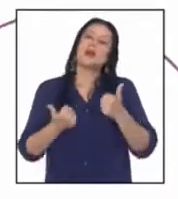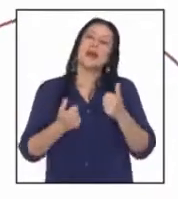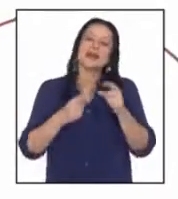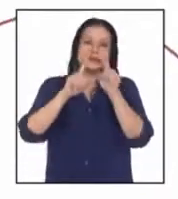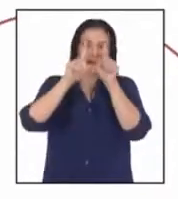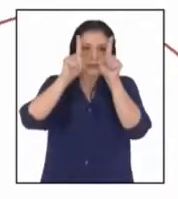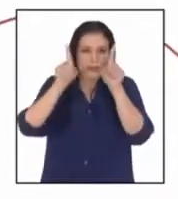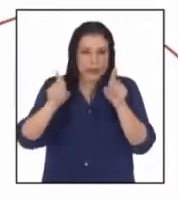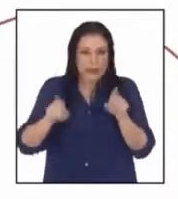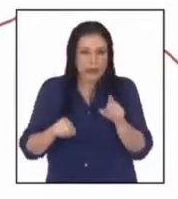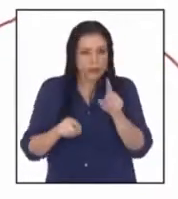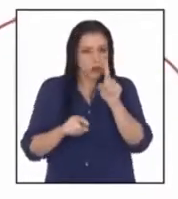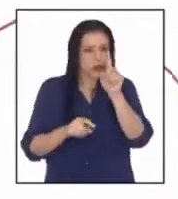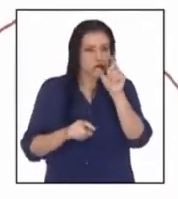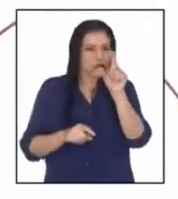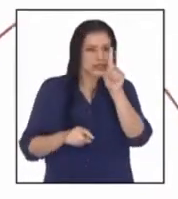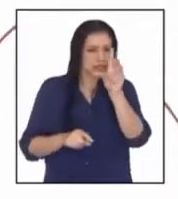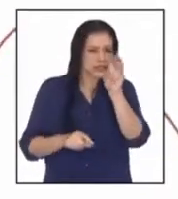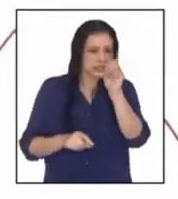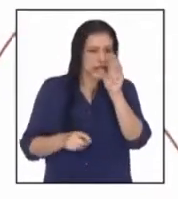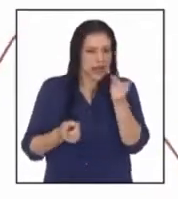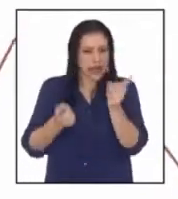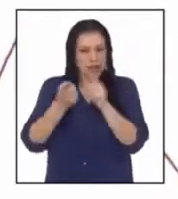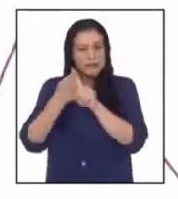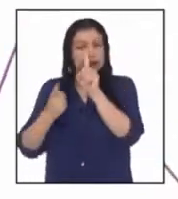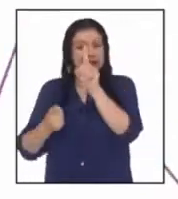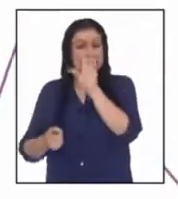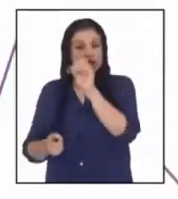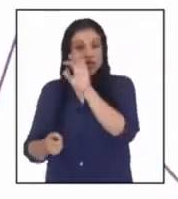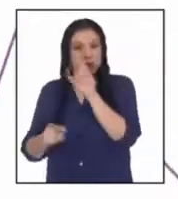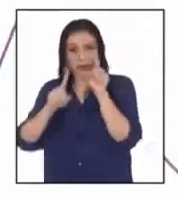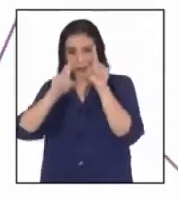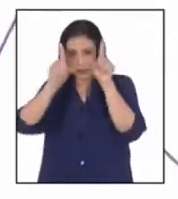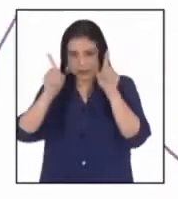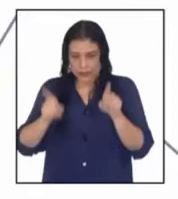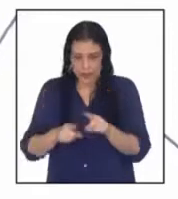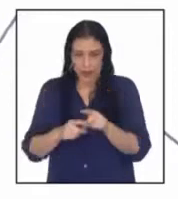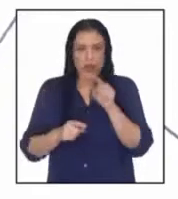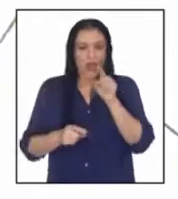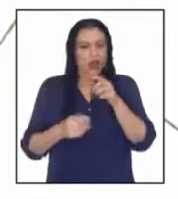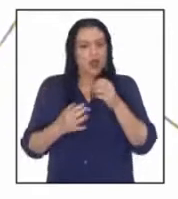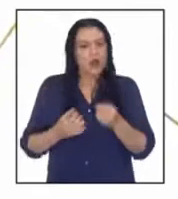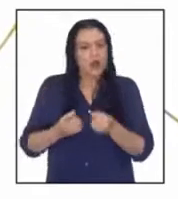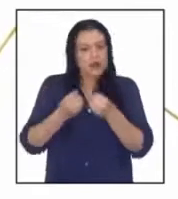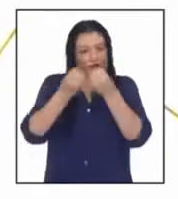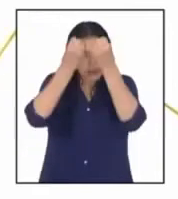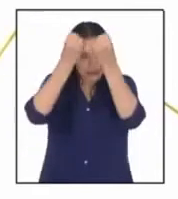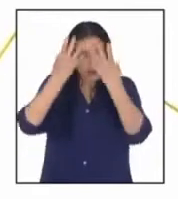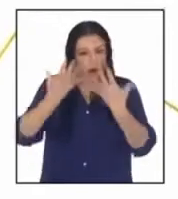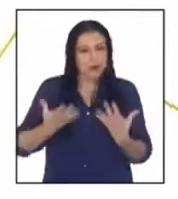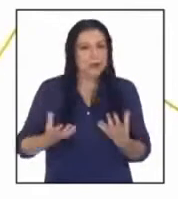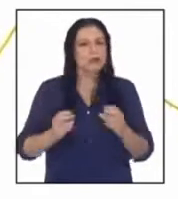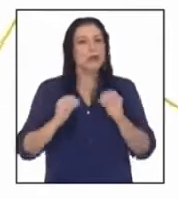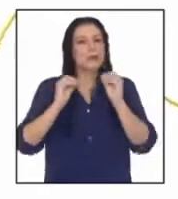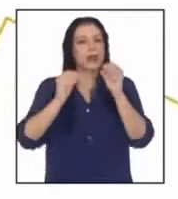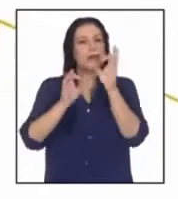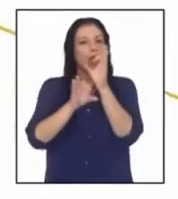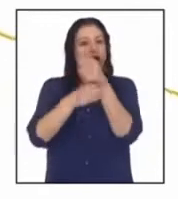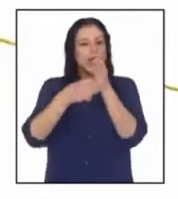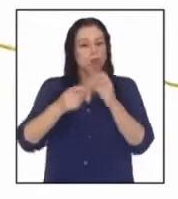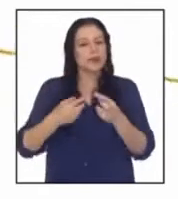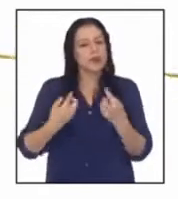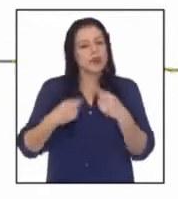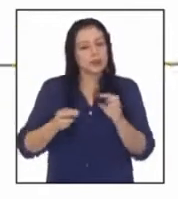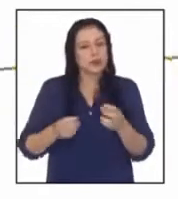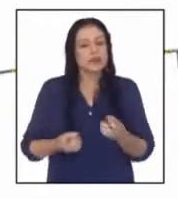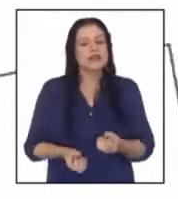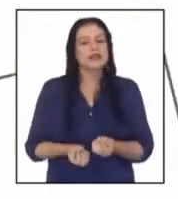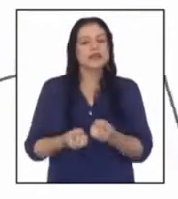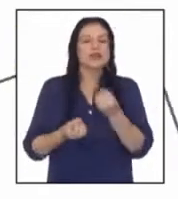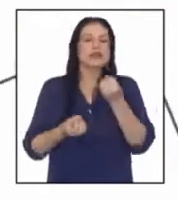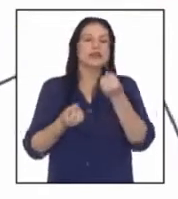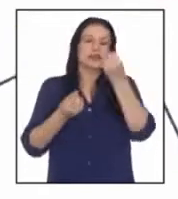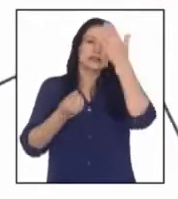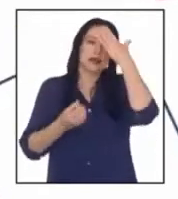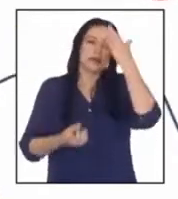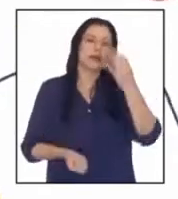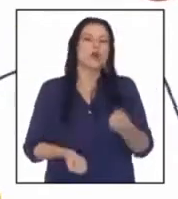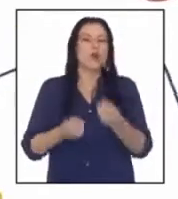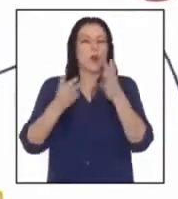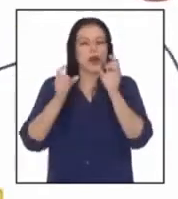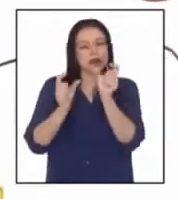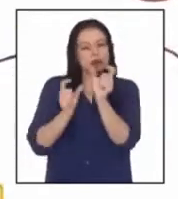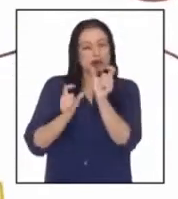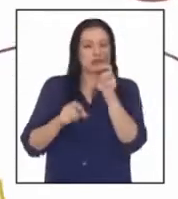intervalo cerrado desde 100 hasta 120%. Con este dato aplicamos la fórmula que nos permite calcular la mediana para